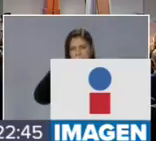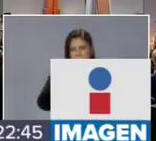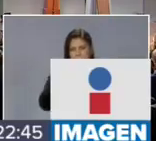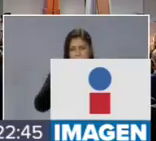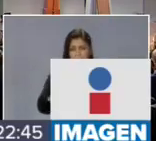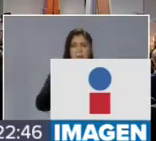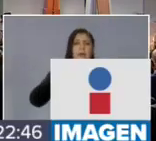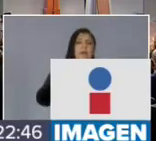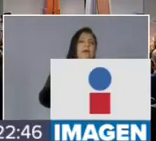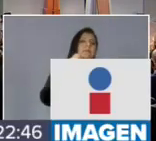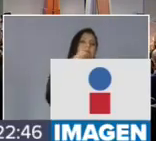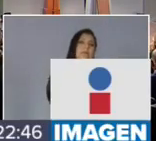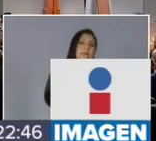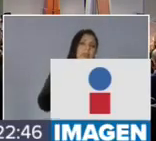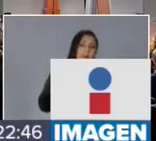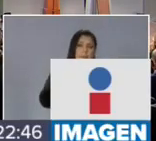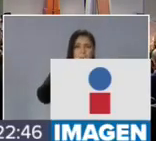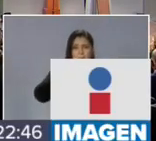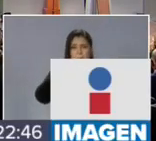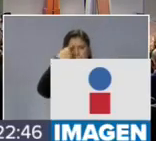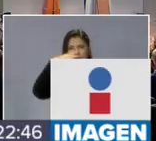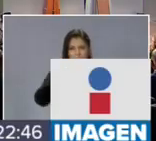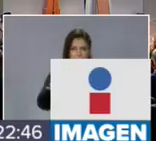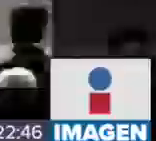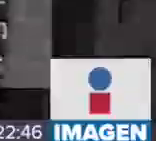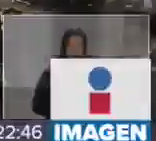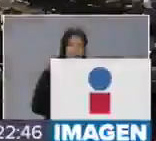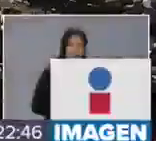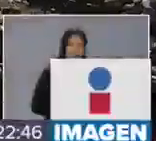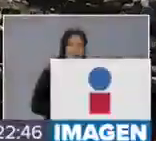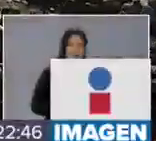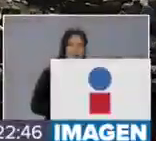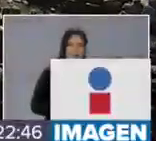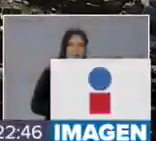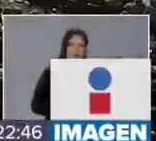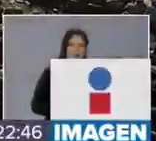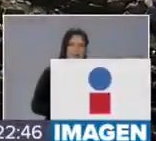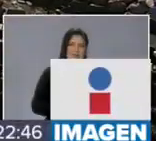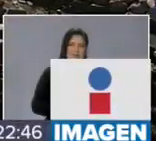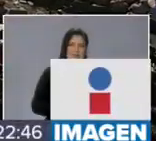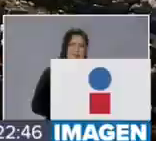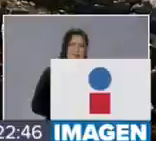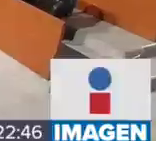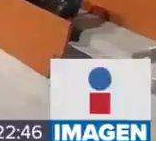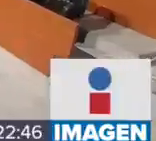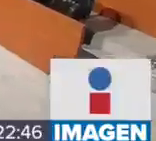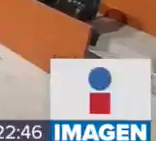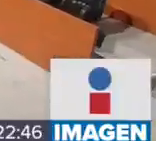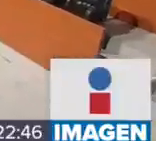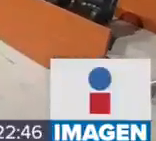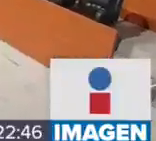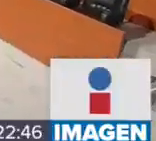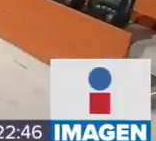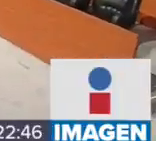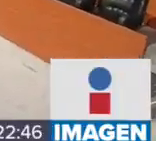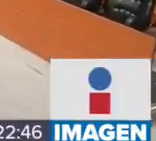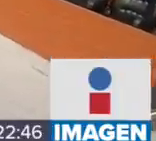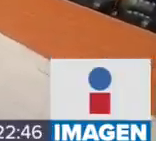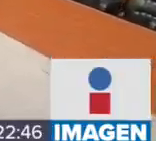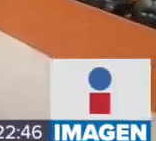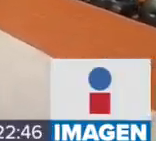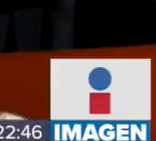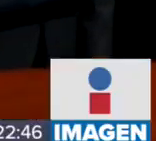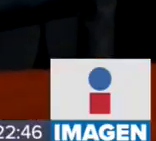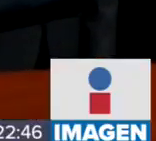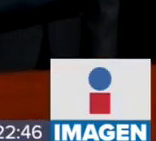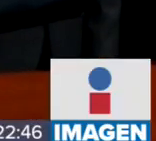de emprender profundas transformaciones. Y ahí, en el patio central de Palacio, donde hace